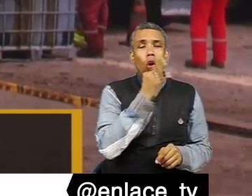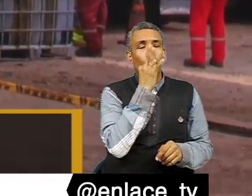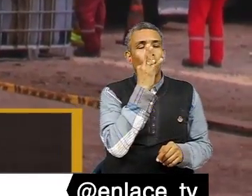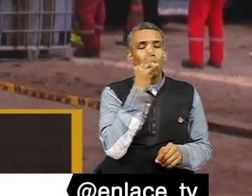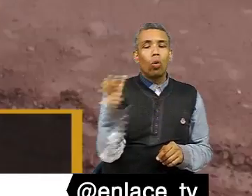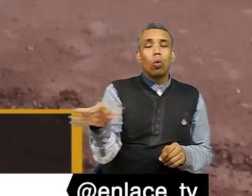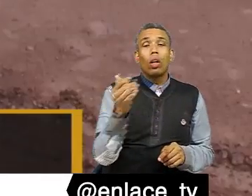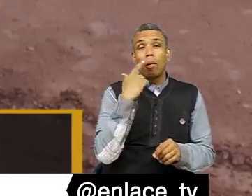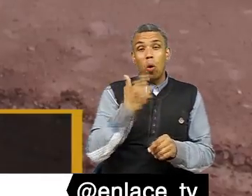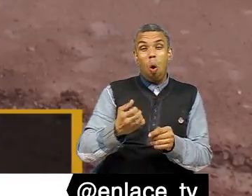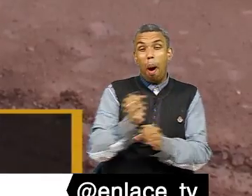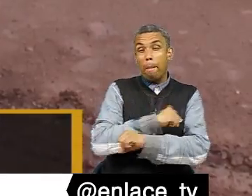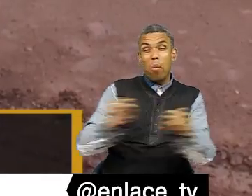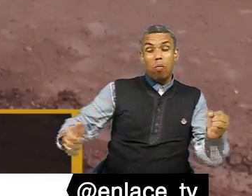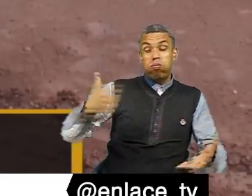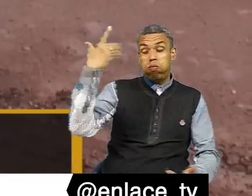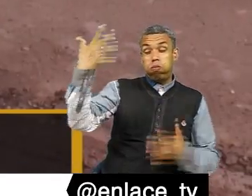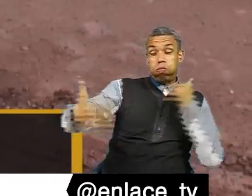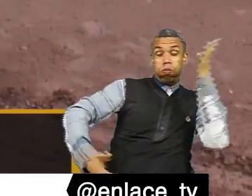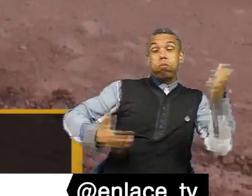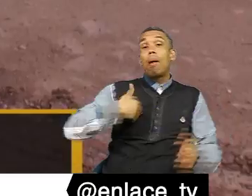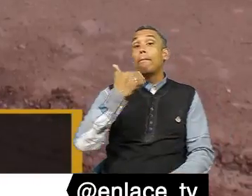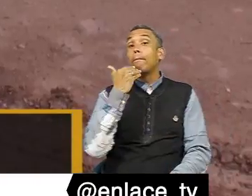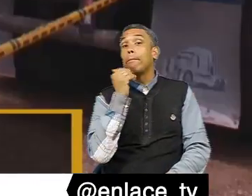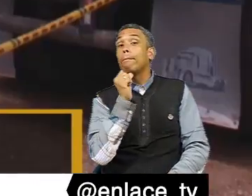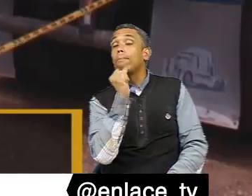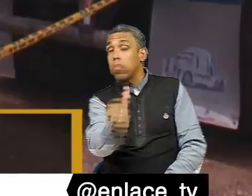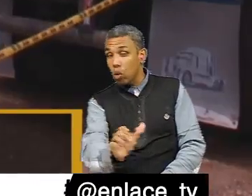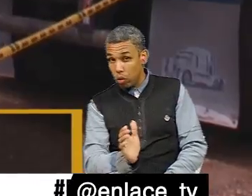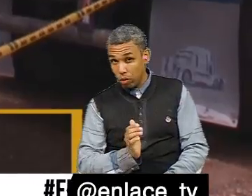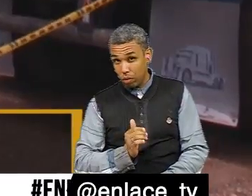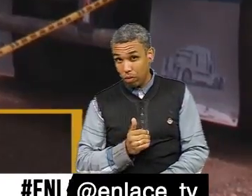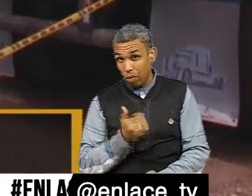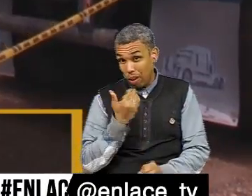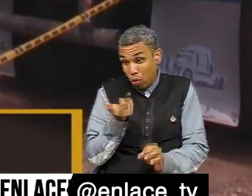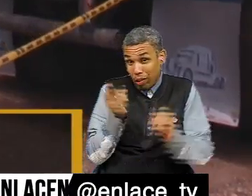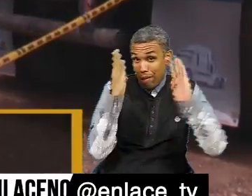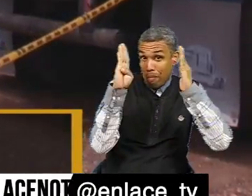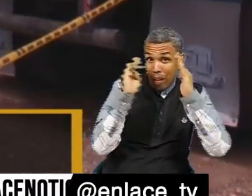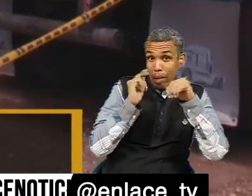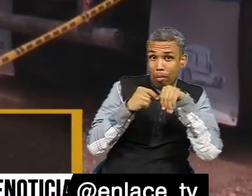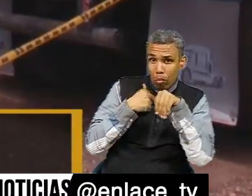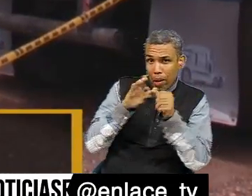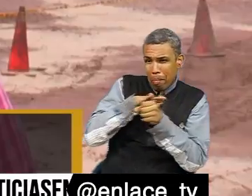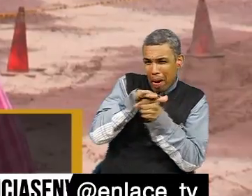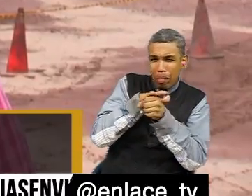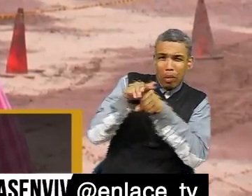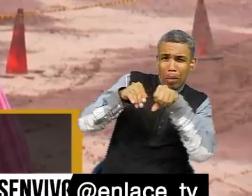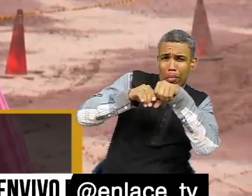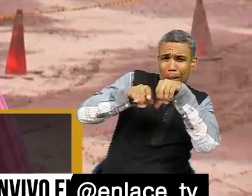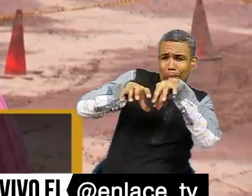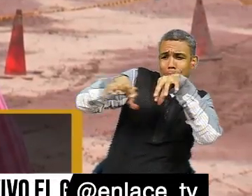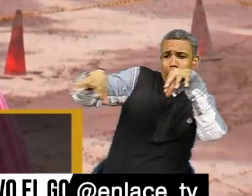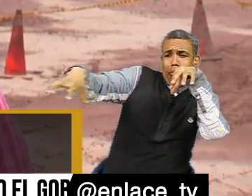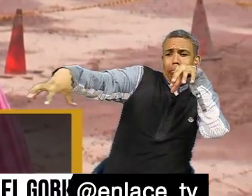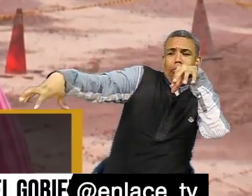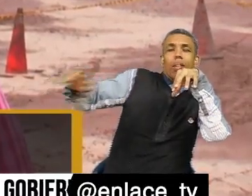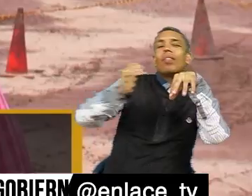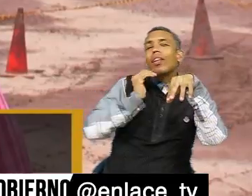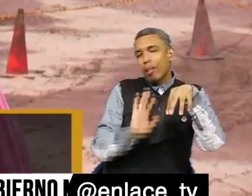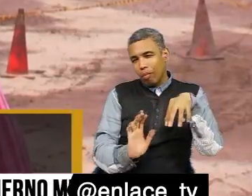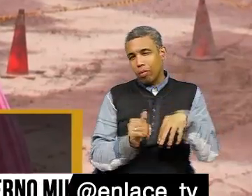madrugada y en el día, vehículos de carga por ese lado. Entonces, el llamado que yo le hago a las personas de Barranca Bermeja, mucho cuidado, dejan un vehículo de carga pasar por